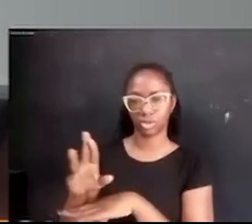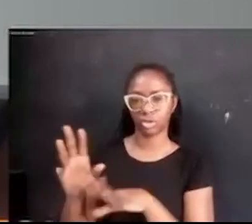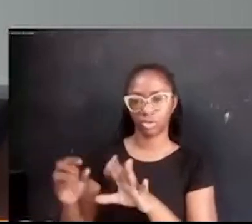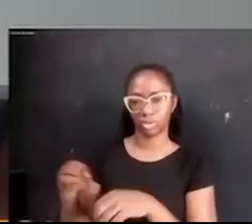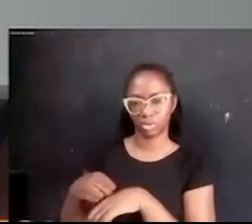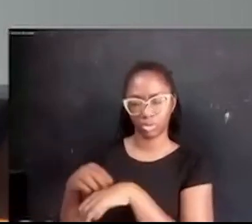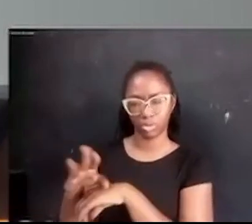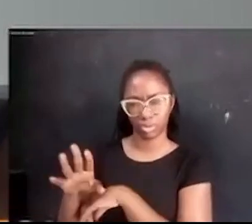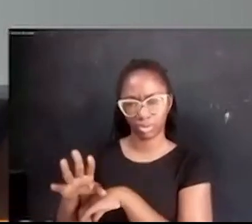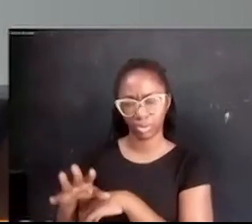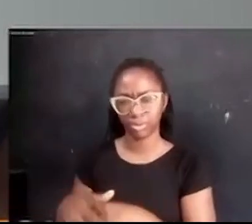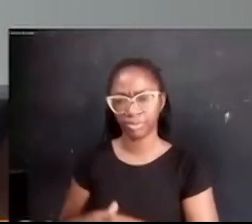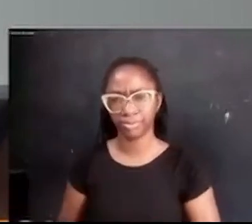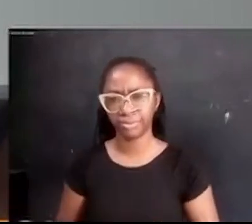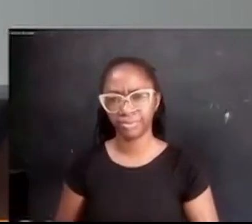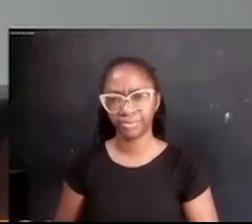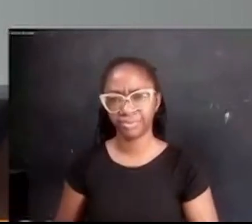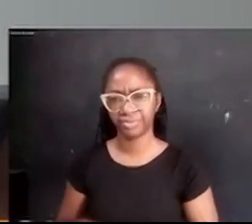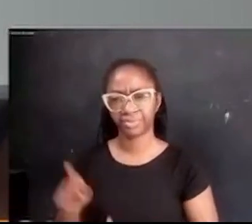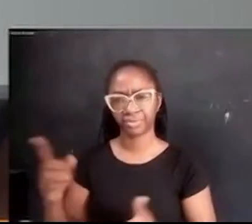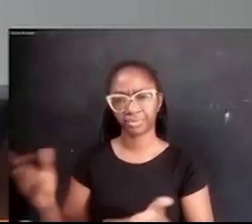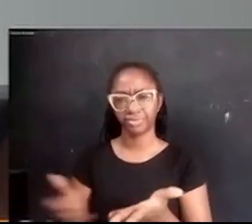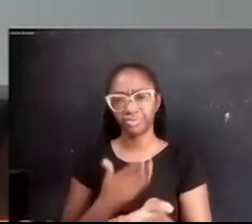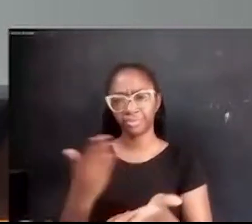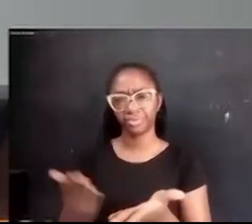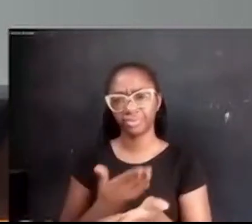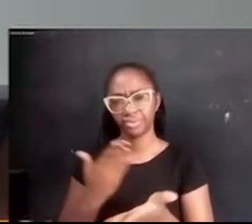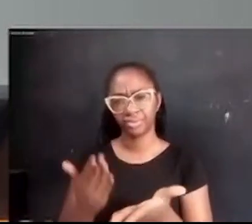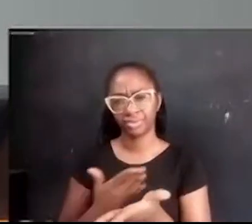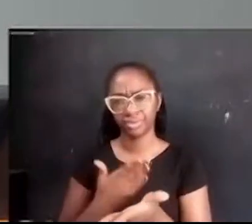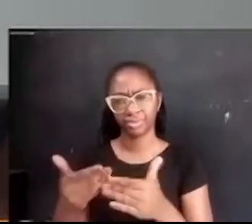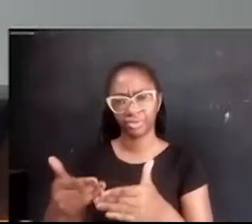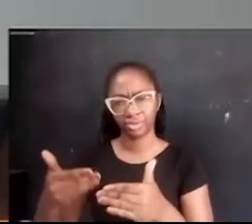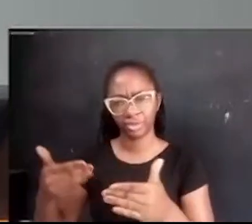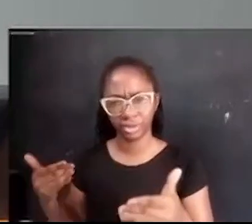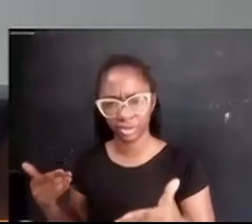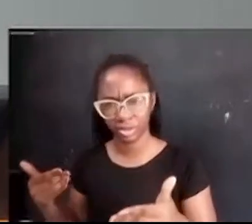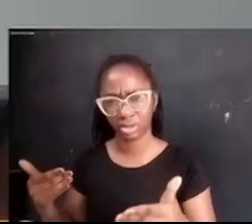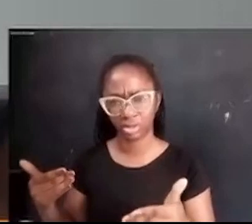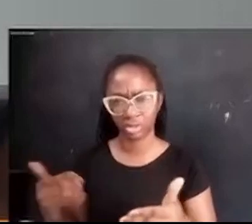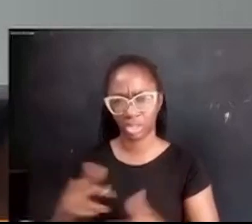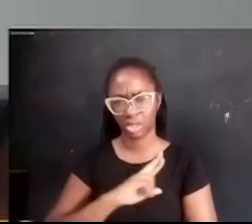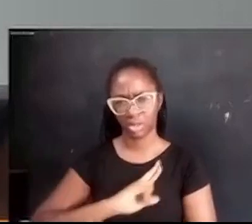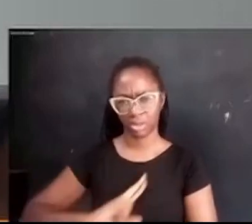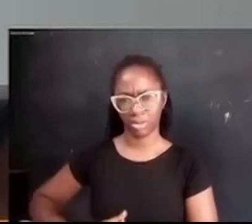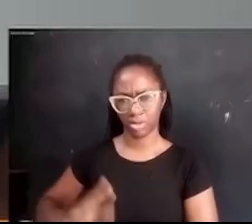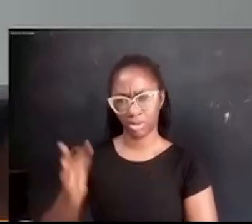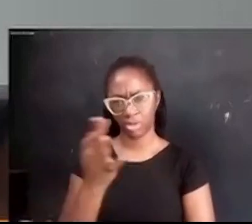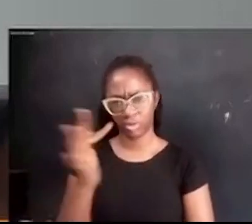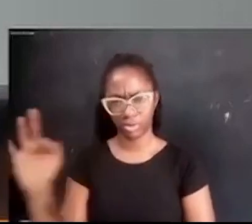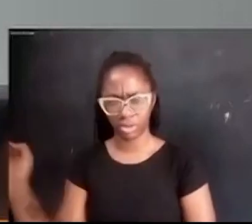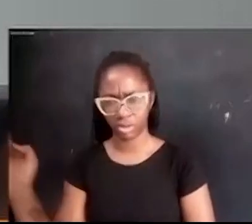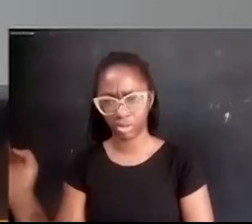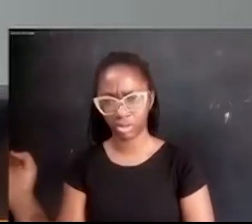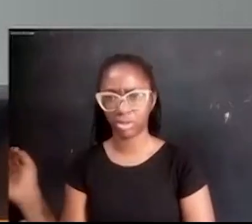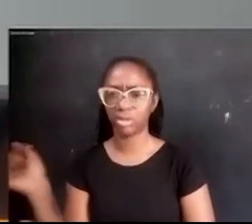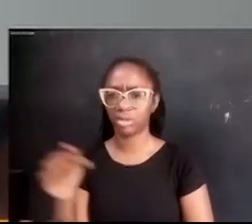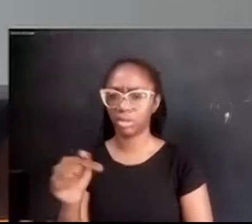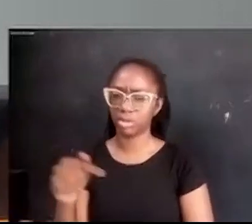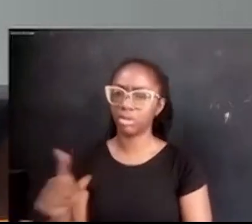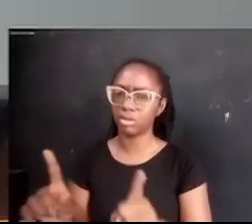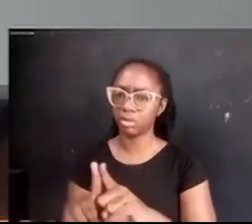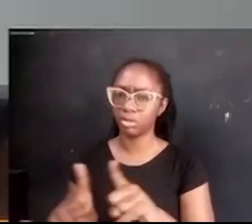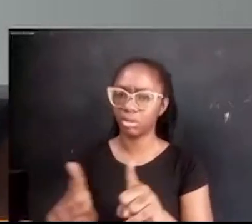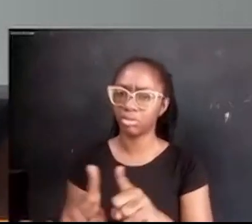Ese pequeño libro fue publicado antes de la Revolución Francesa y Sieyès también participó en las